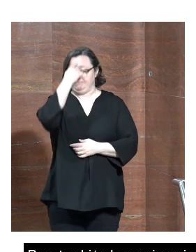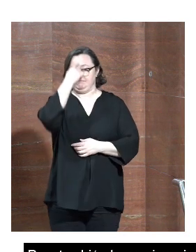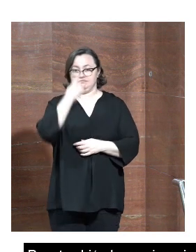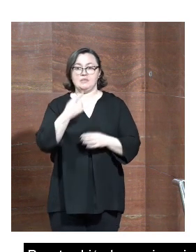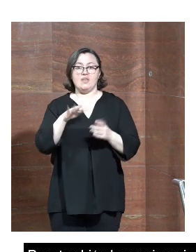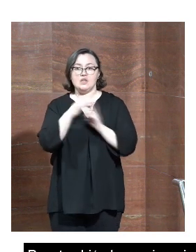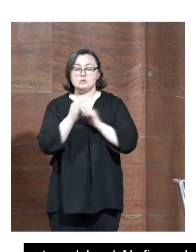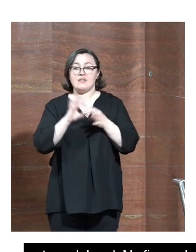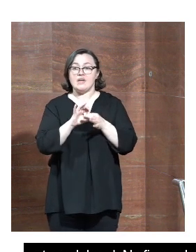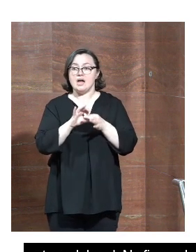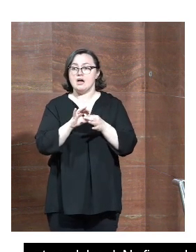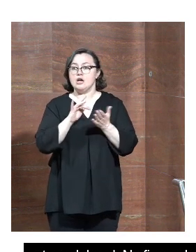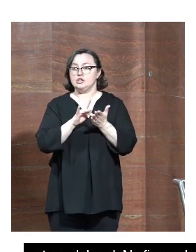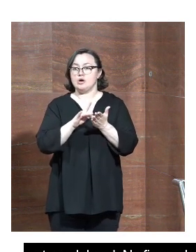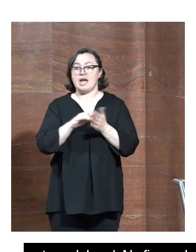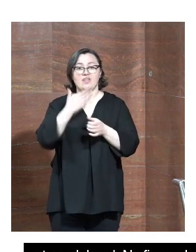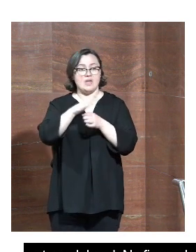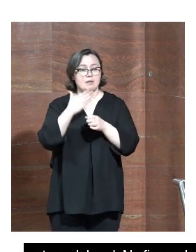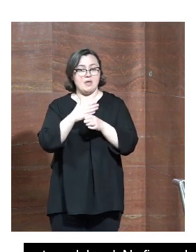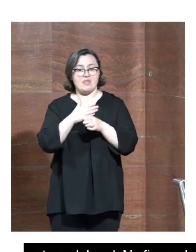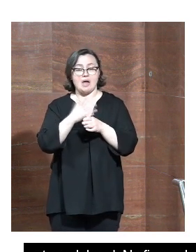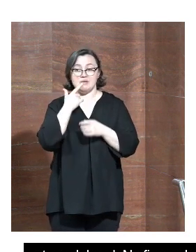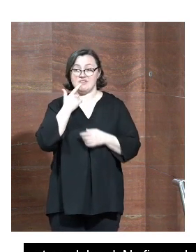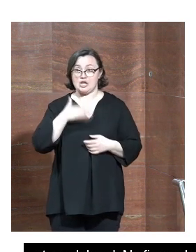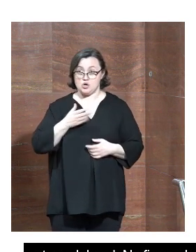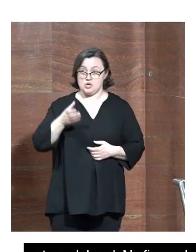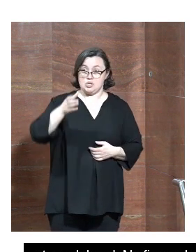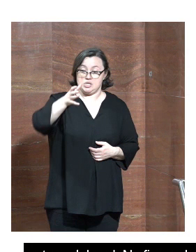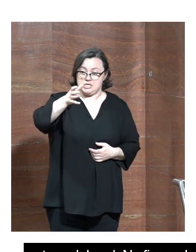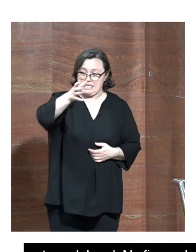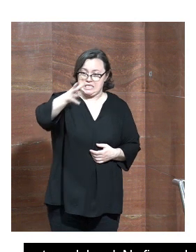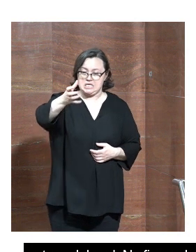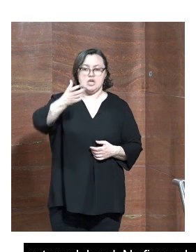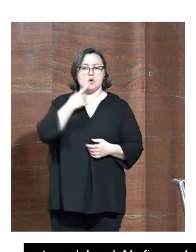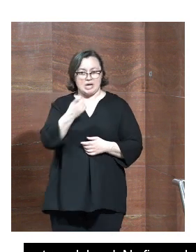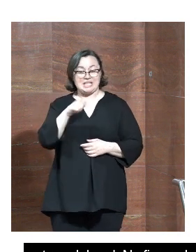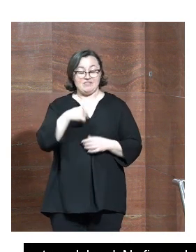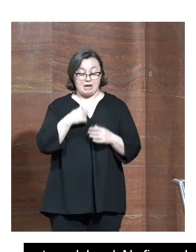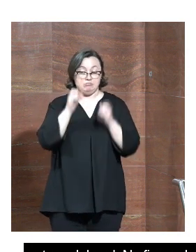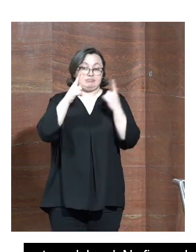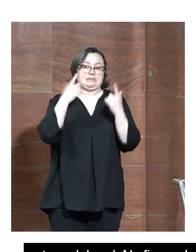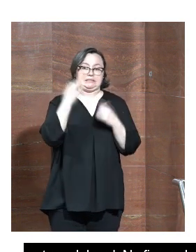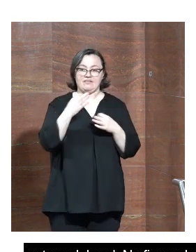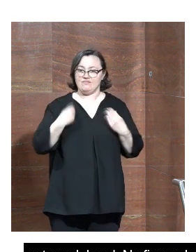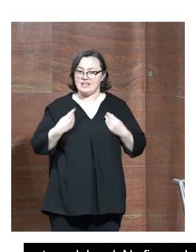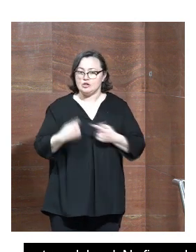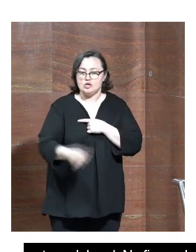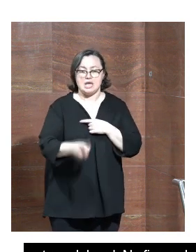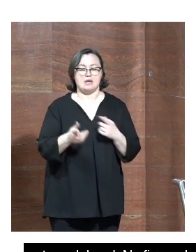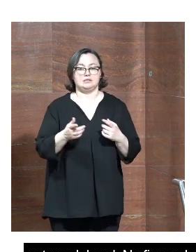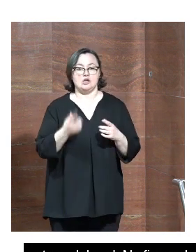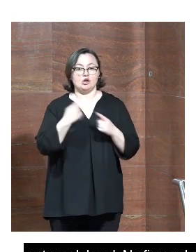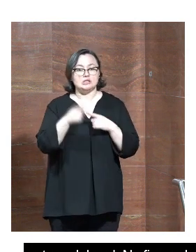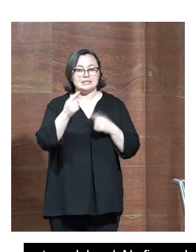la circunstancia de que vamos a tomar una cerveza y ves que a mí me cuesta coger el vaso. Eso es en el día a día. Y